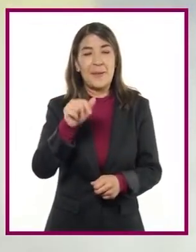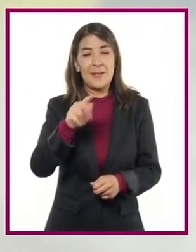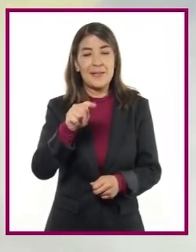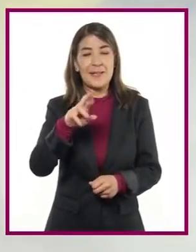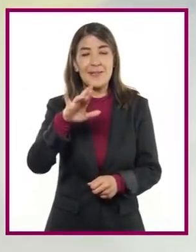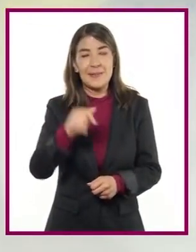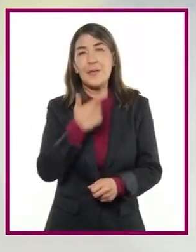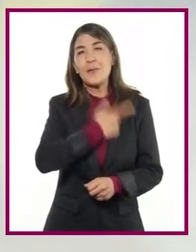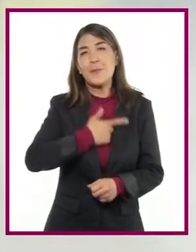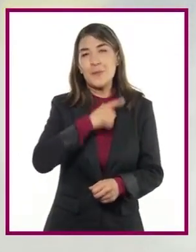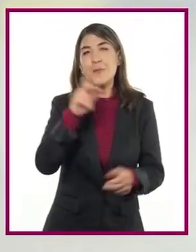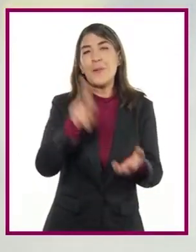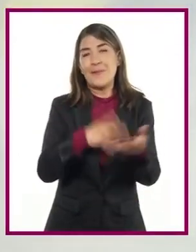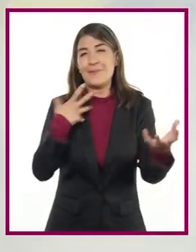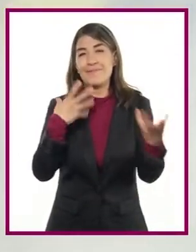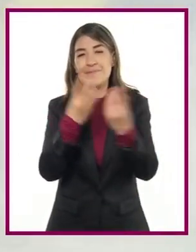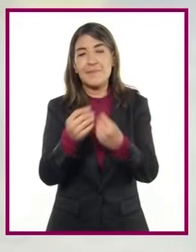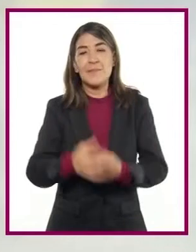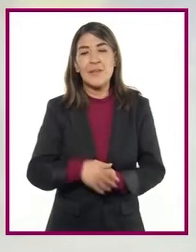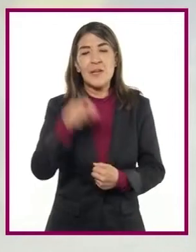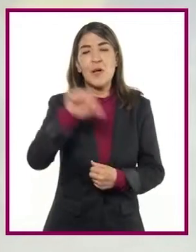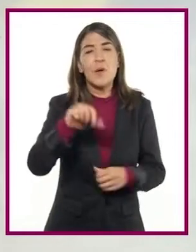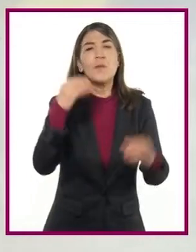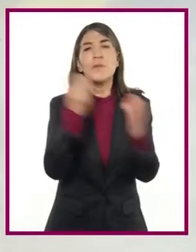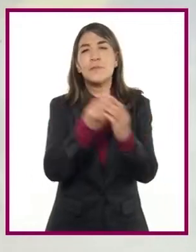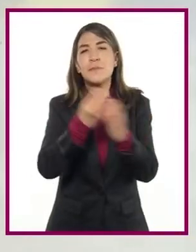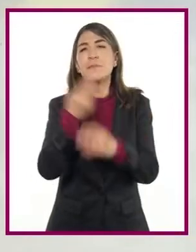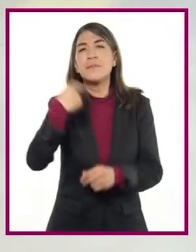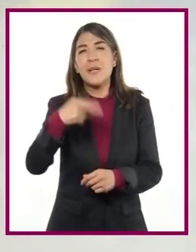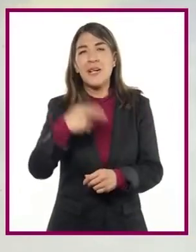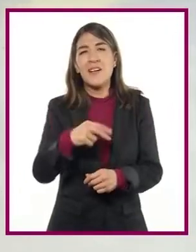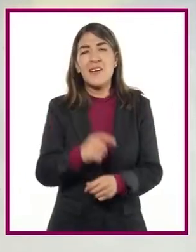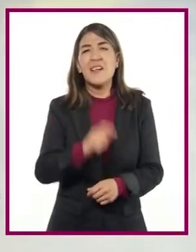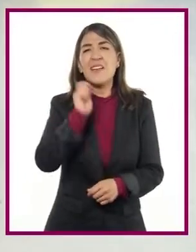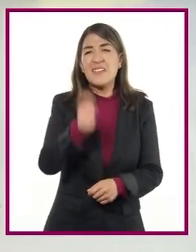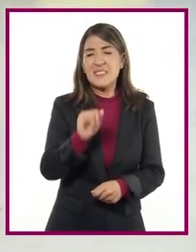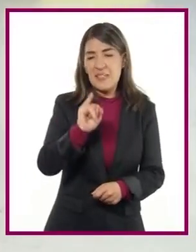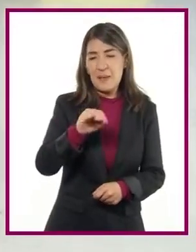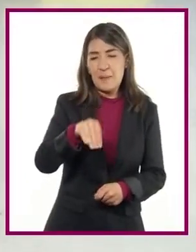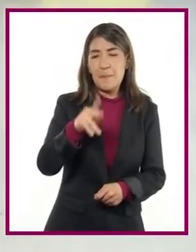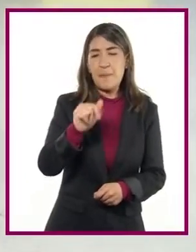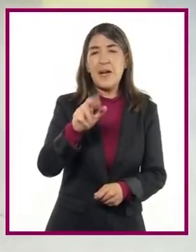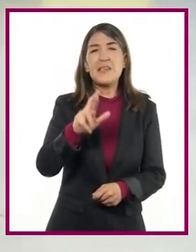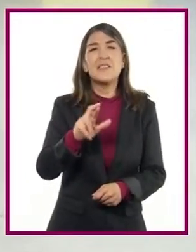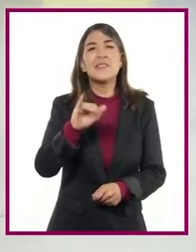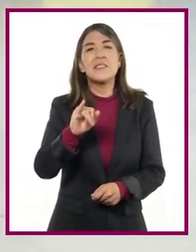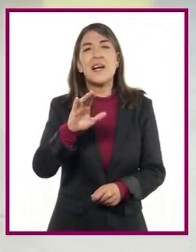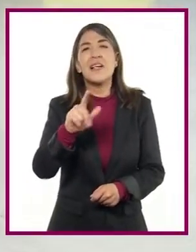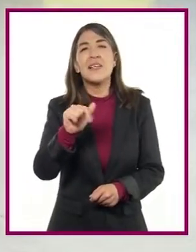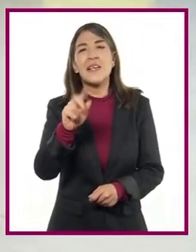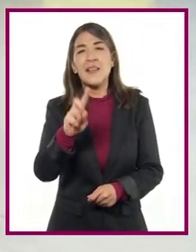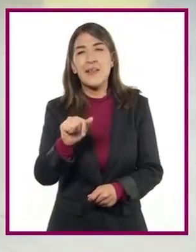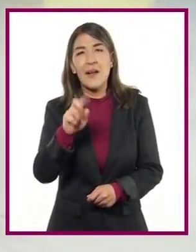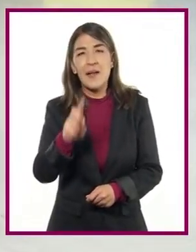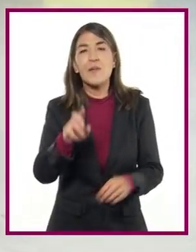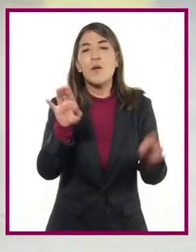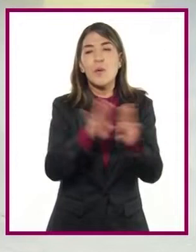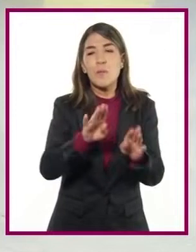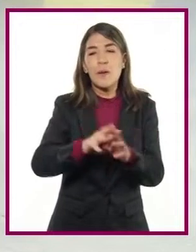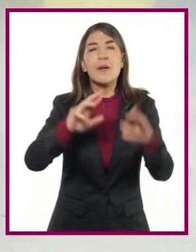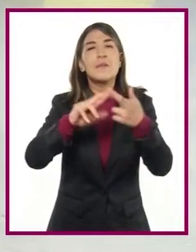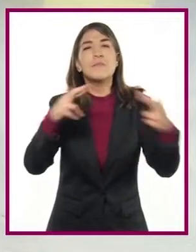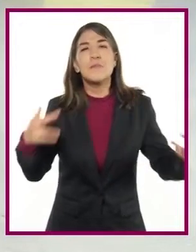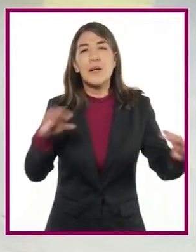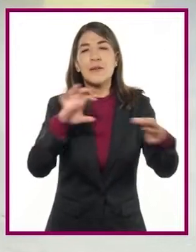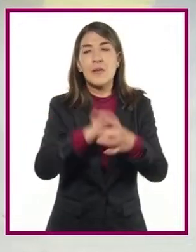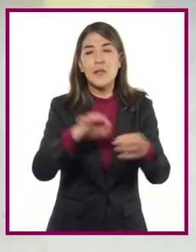con ustedes. La sesión se titula ¿Qué es imparcialidad?, en la que se revisará este principio, la relación que